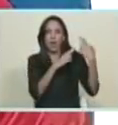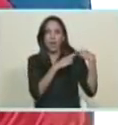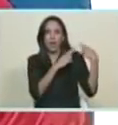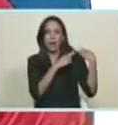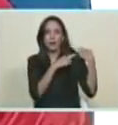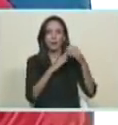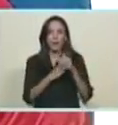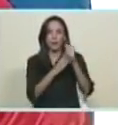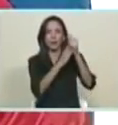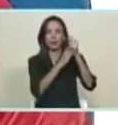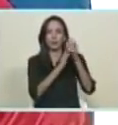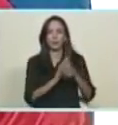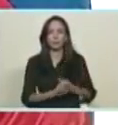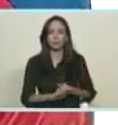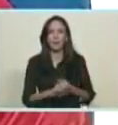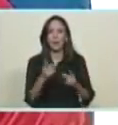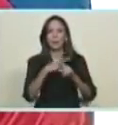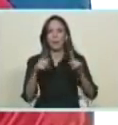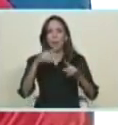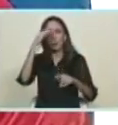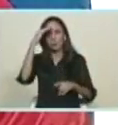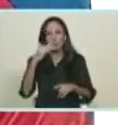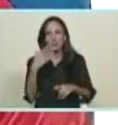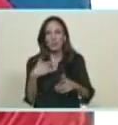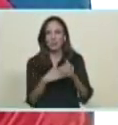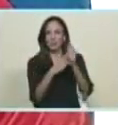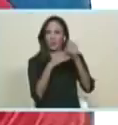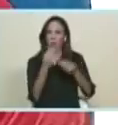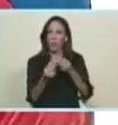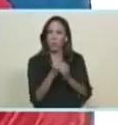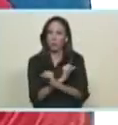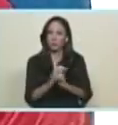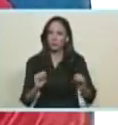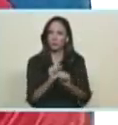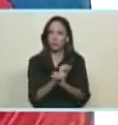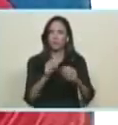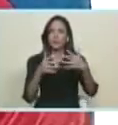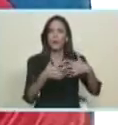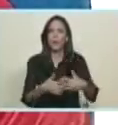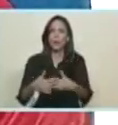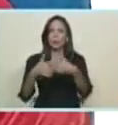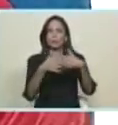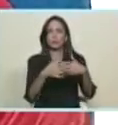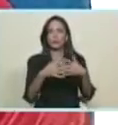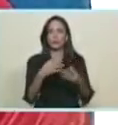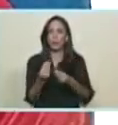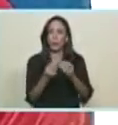Estado, siendo apenas un teniente coronel del ejército imperialista de los Estados Unidos.